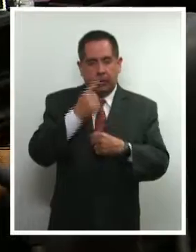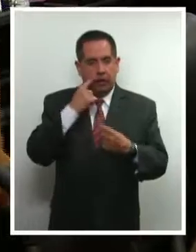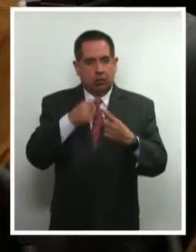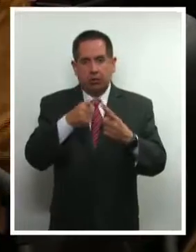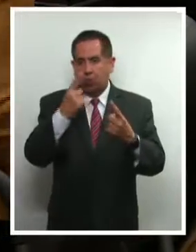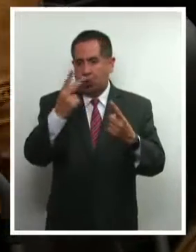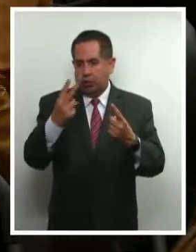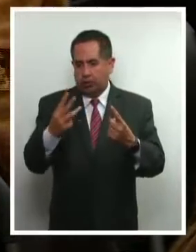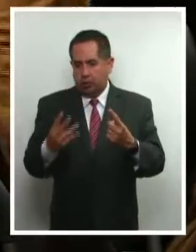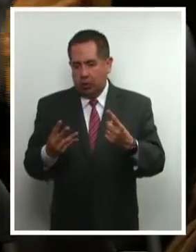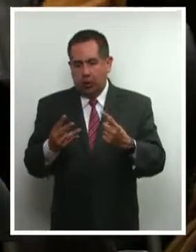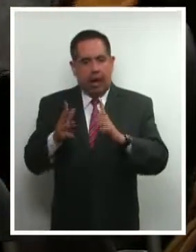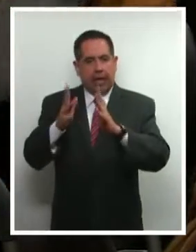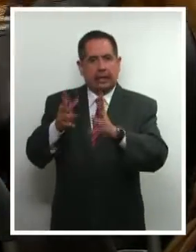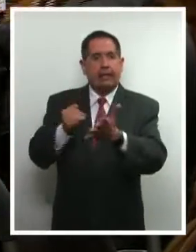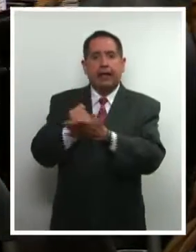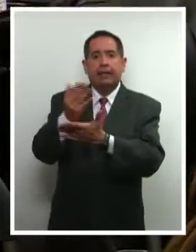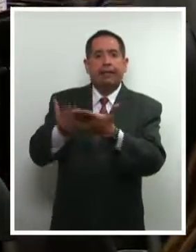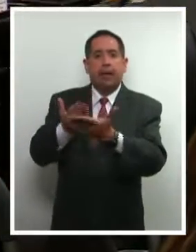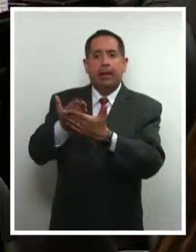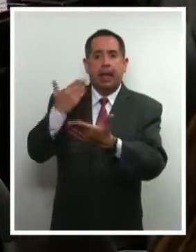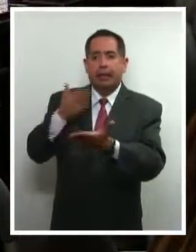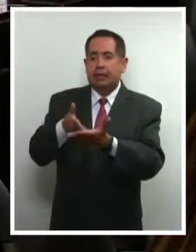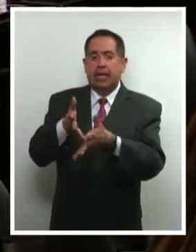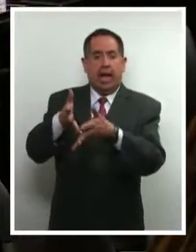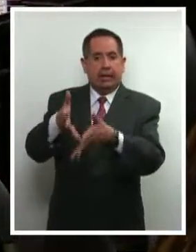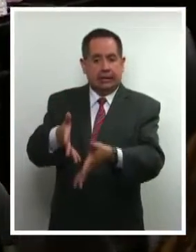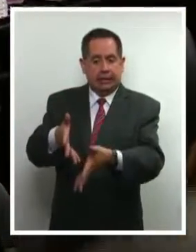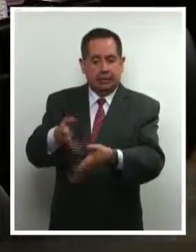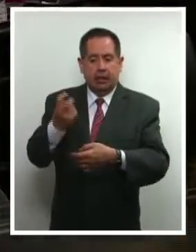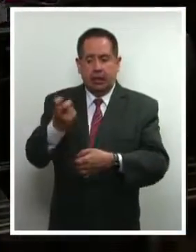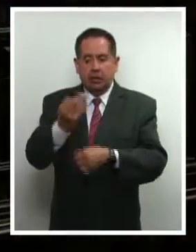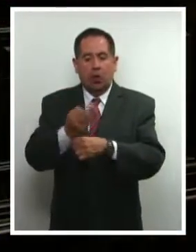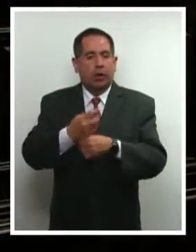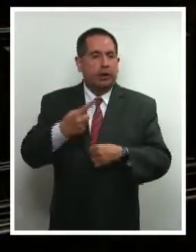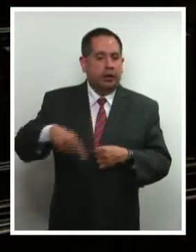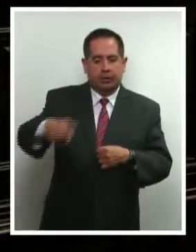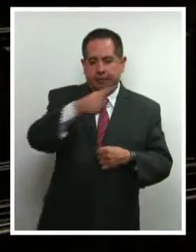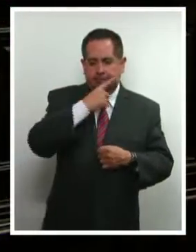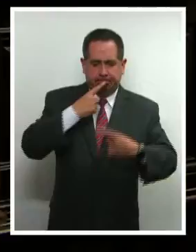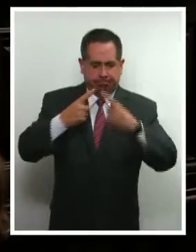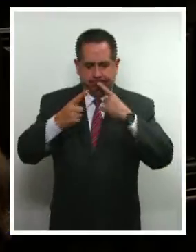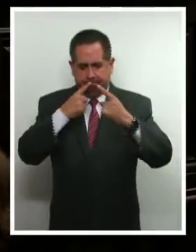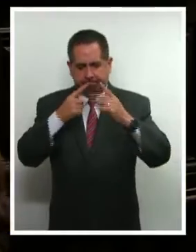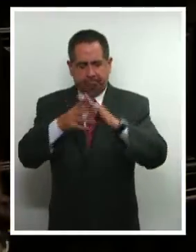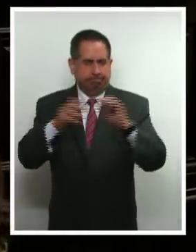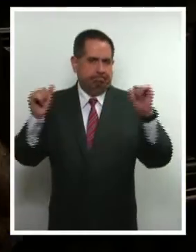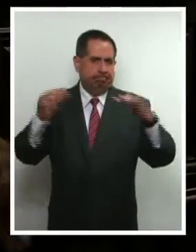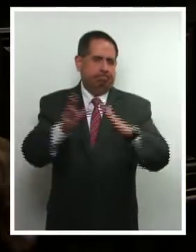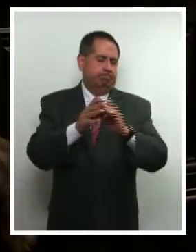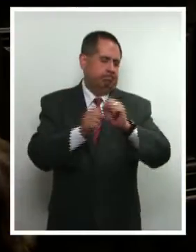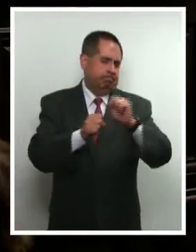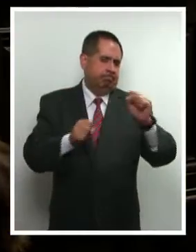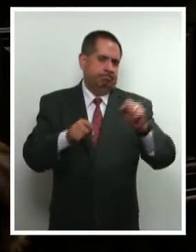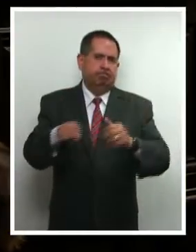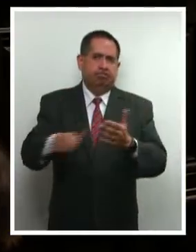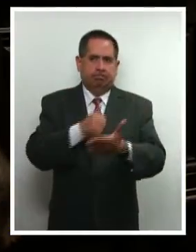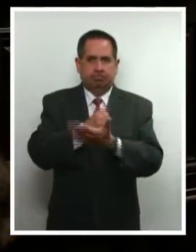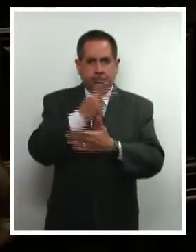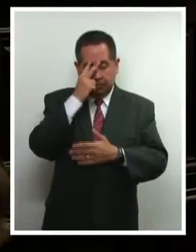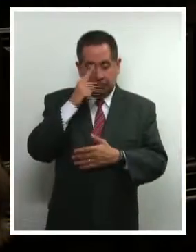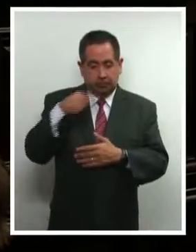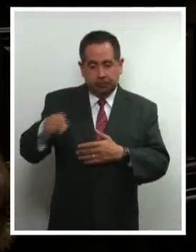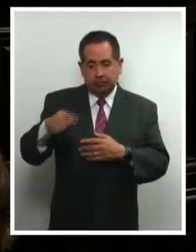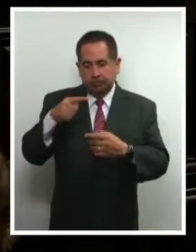en términos del dictamen. Es lo que está a consideración ante el Pleno de la Asamblea Constituyente de la Ciudad de México para que